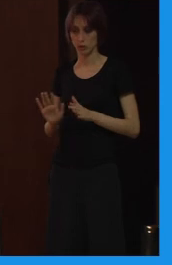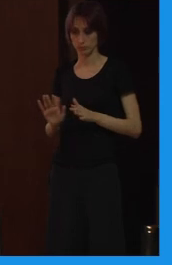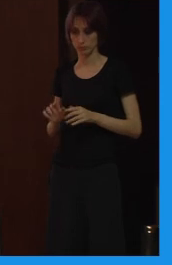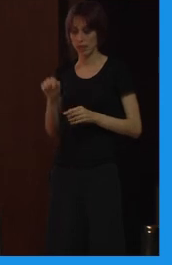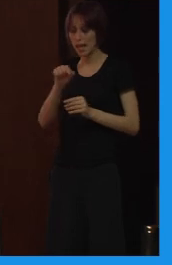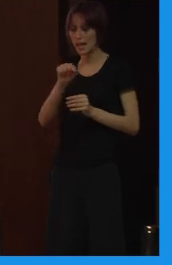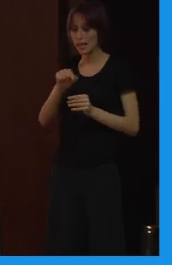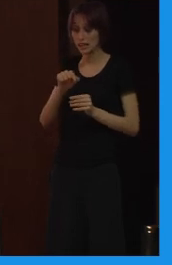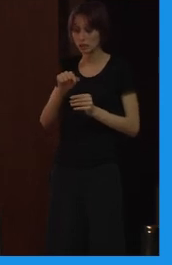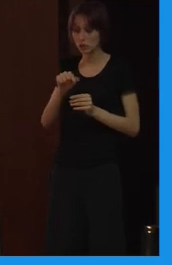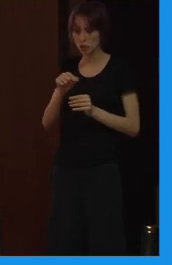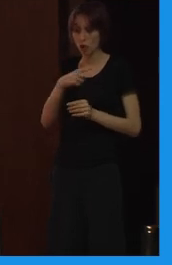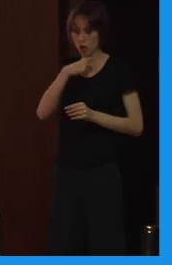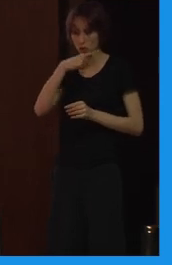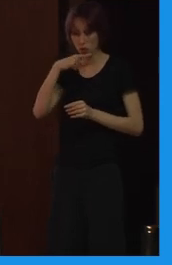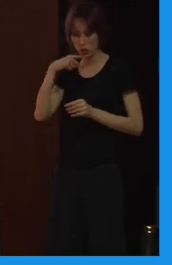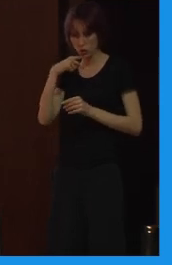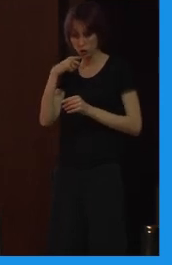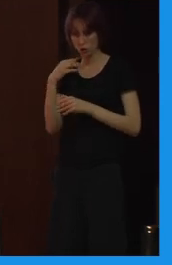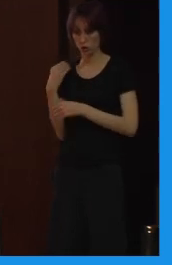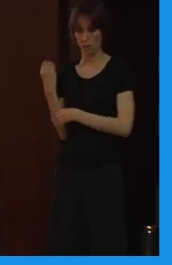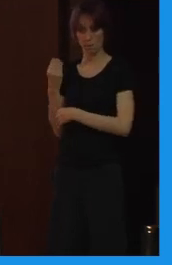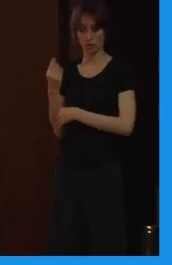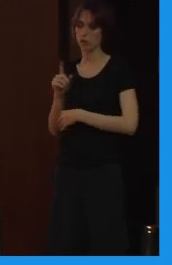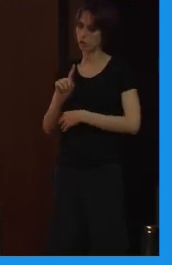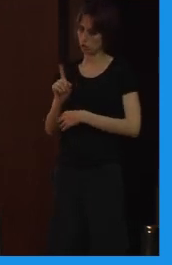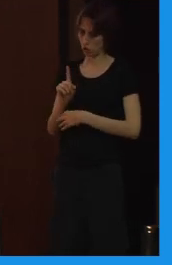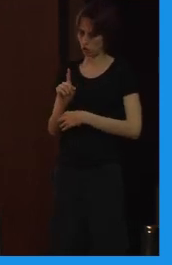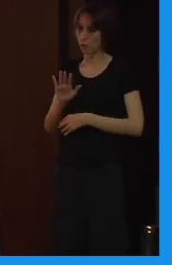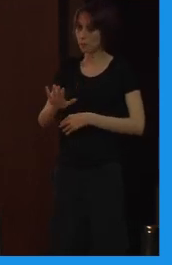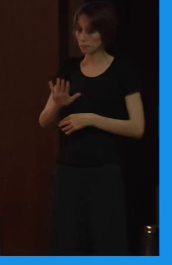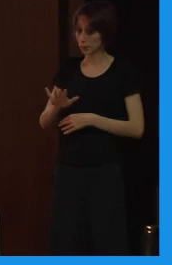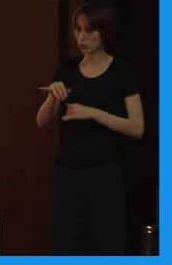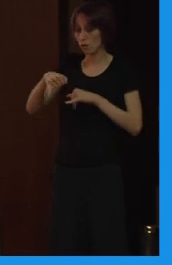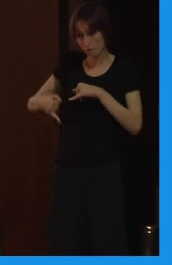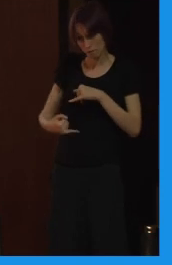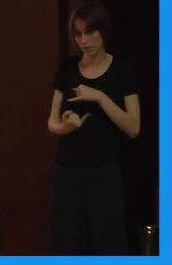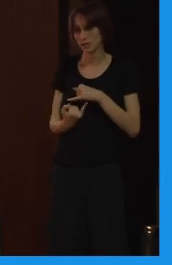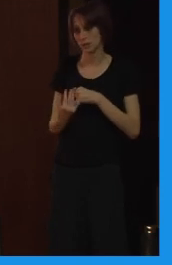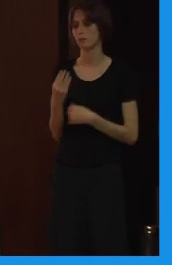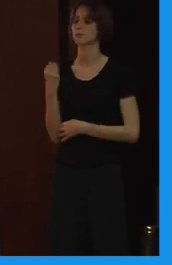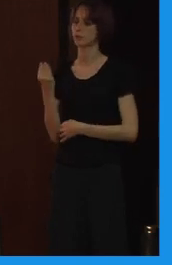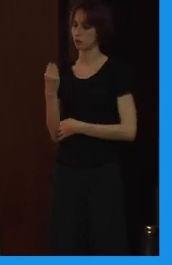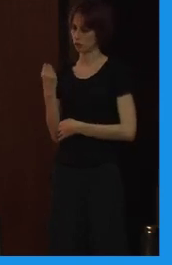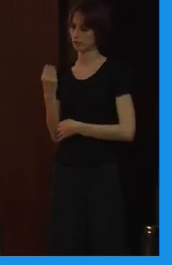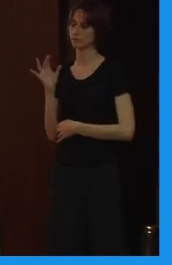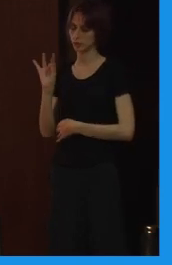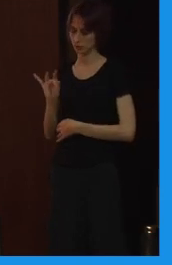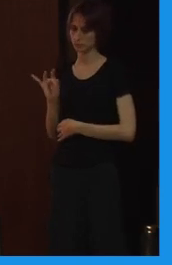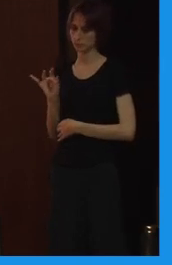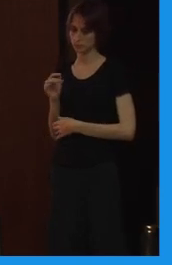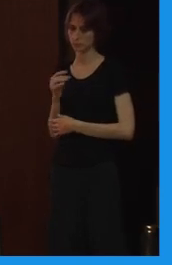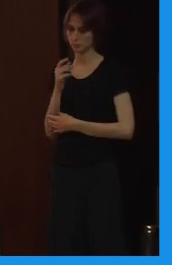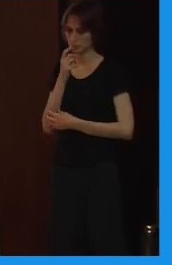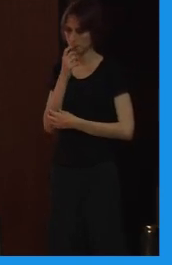de que faltaban algunos nutrientes. El ejercicio mejoraba el dolor poco, pero no la fatiga. Si